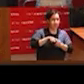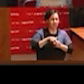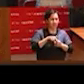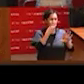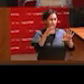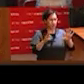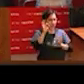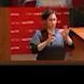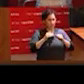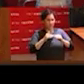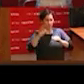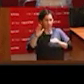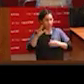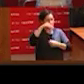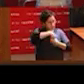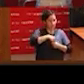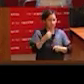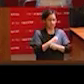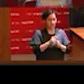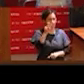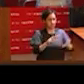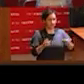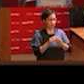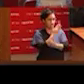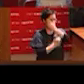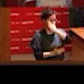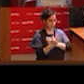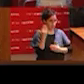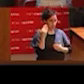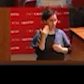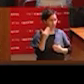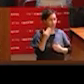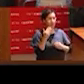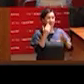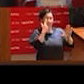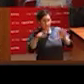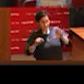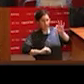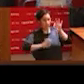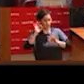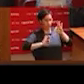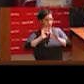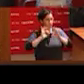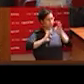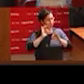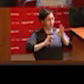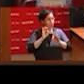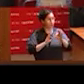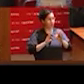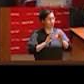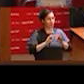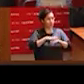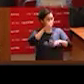80% eh de personas con discapacidad y además también más del 6% de la plantilla